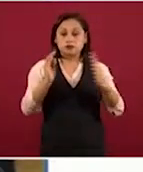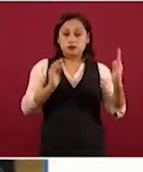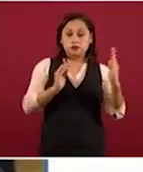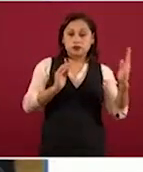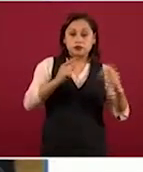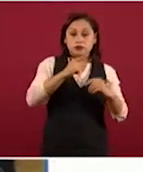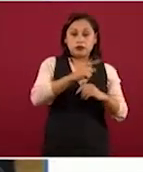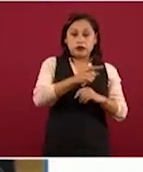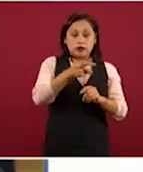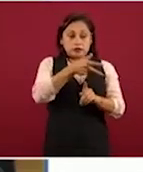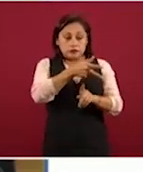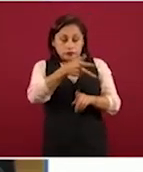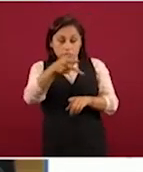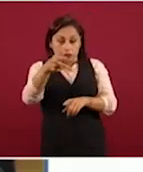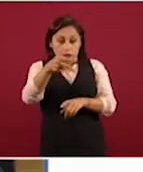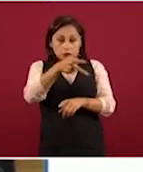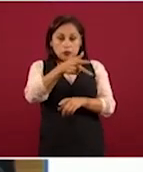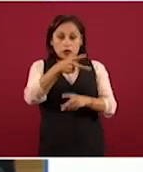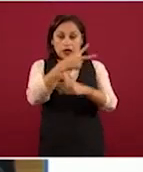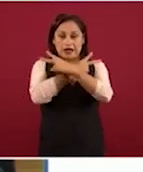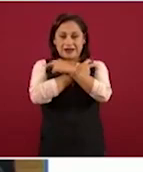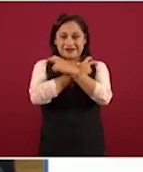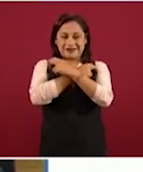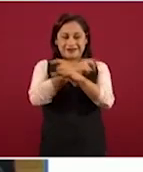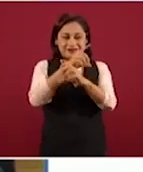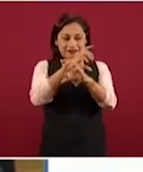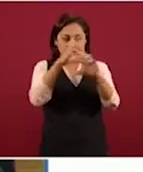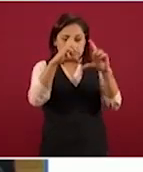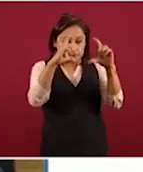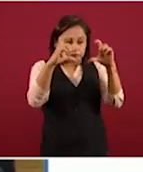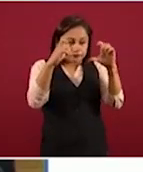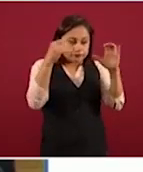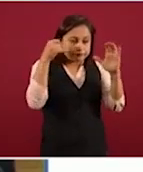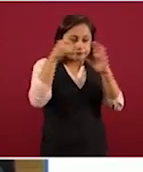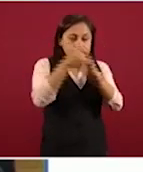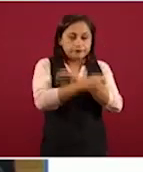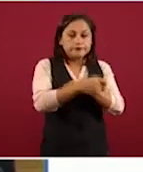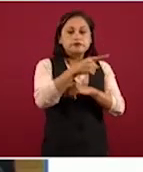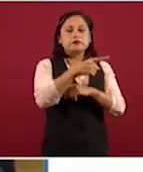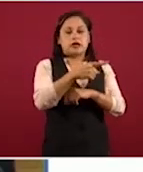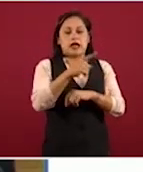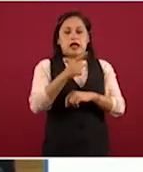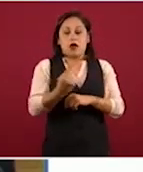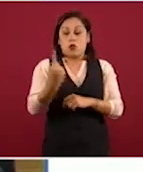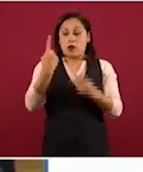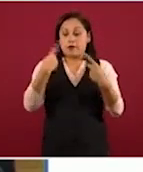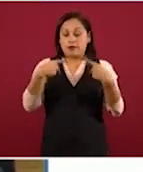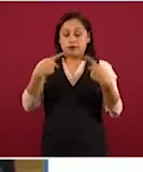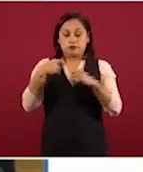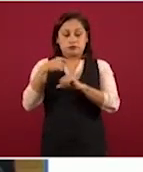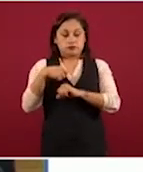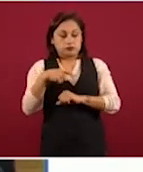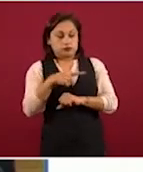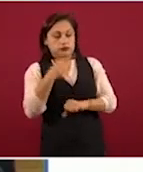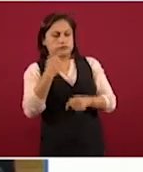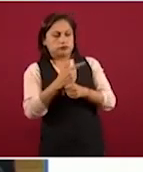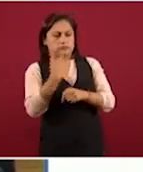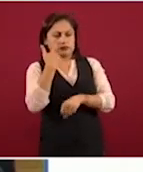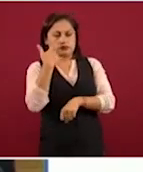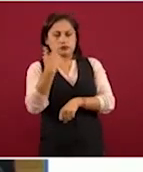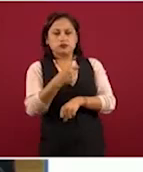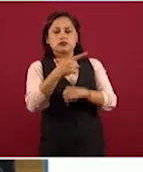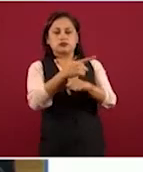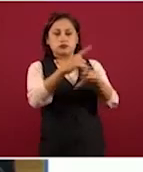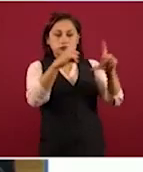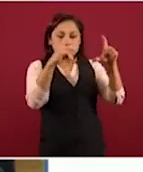rayos gamma donde está detectando una irregularidad, y la gente que está revisando, los especialistas, ya tienen